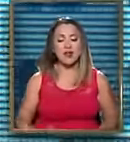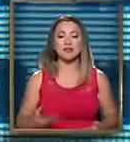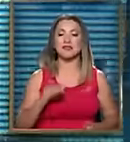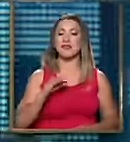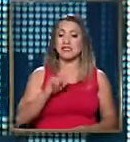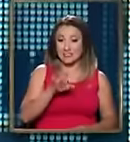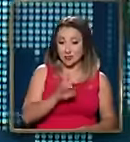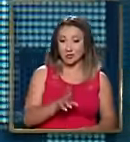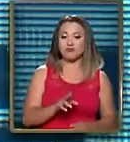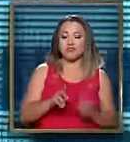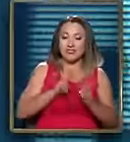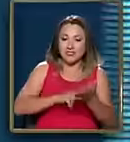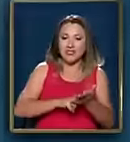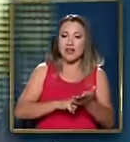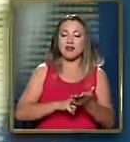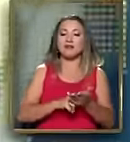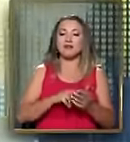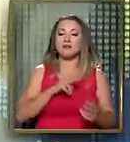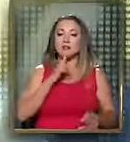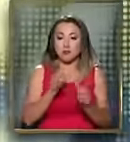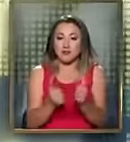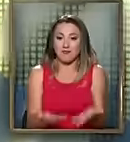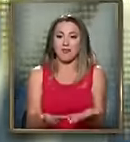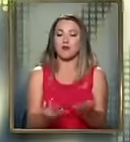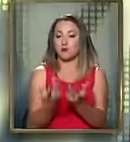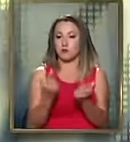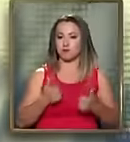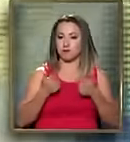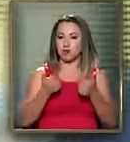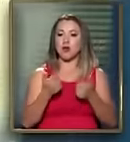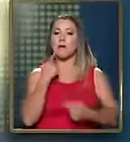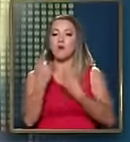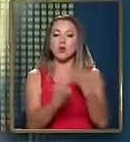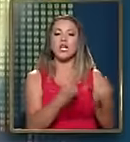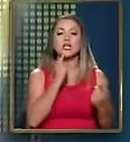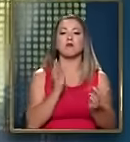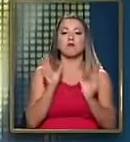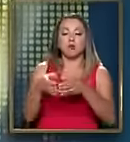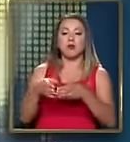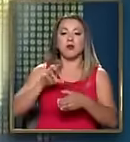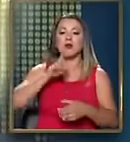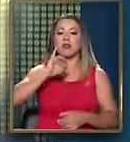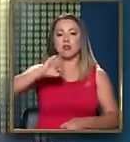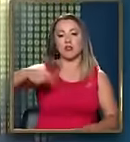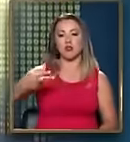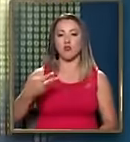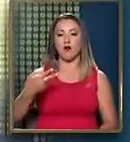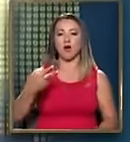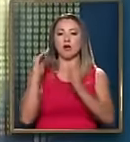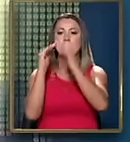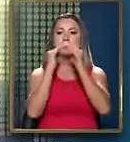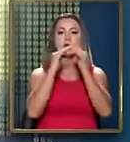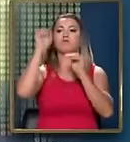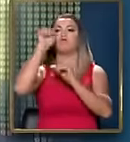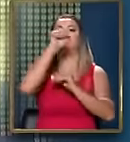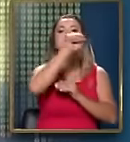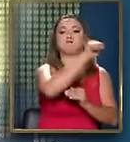censo resulte bien. Y por lo tanto, ese censo se los van a dar a los testigos Jehová. No se les va ni una casa, hueón, ni